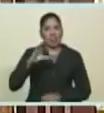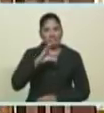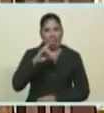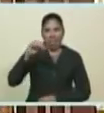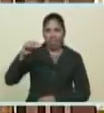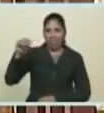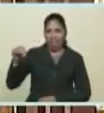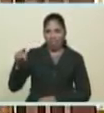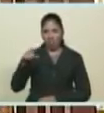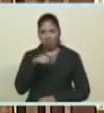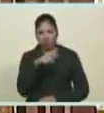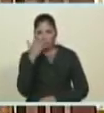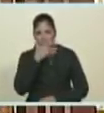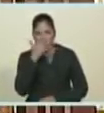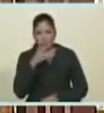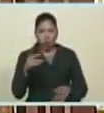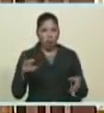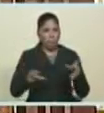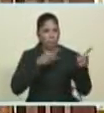oposición venezolana.